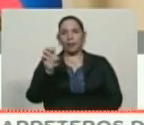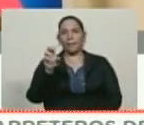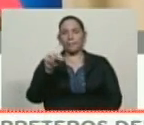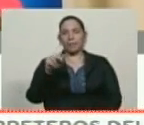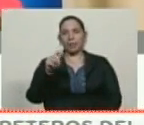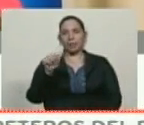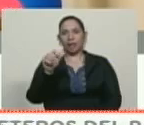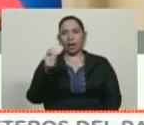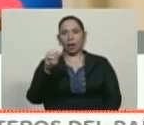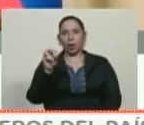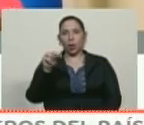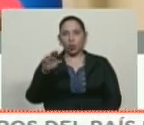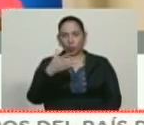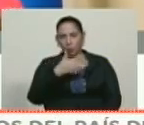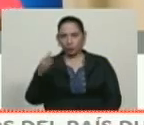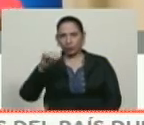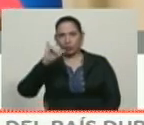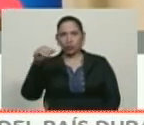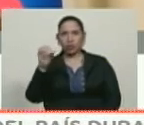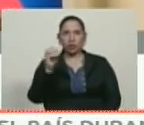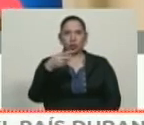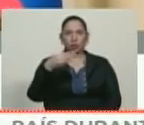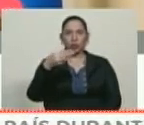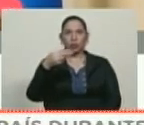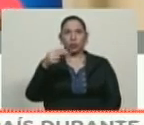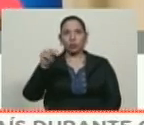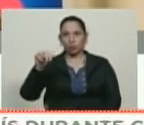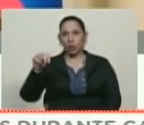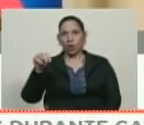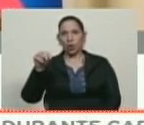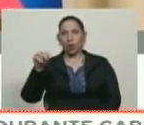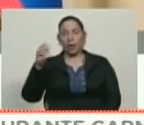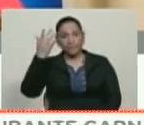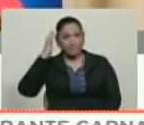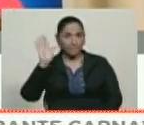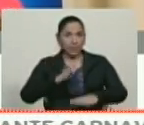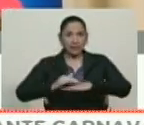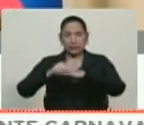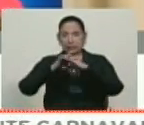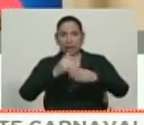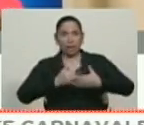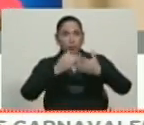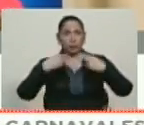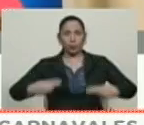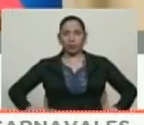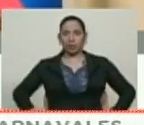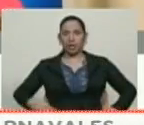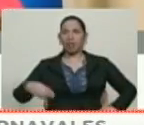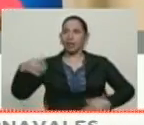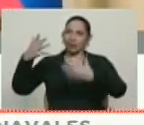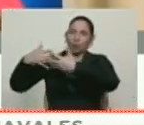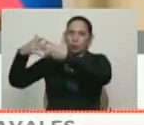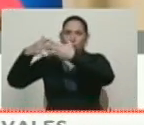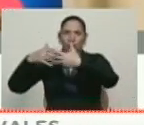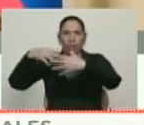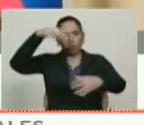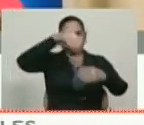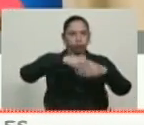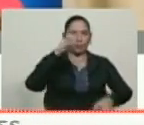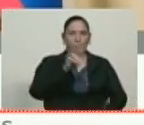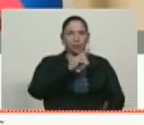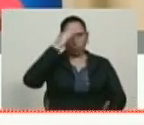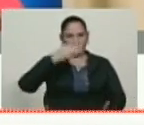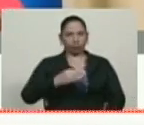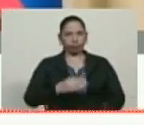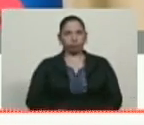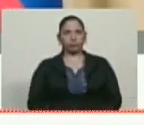que dijo, bueno, de ocurrir una crisis humanitaria, Estados Unidos intervendría militarmente. Están poniendo los caballos por delante. Sin embargo,